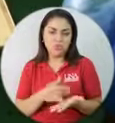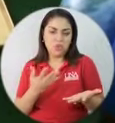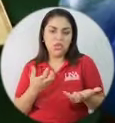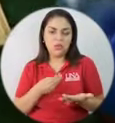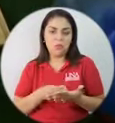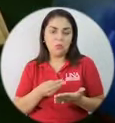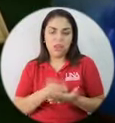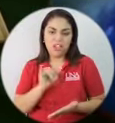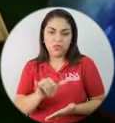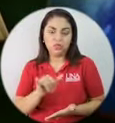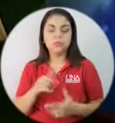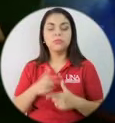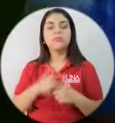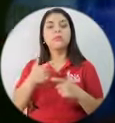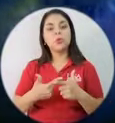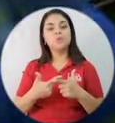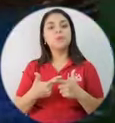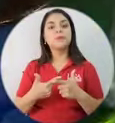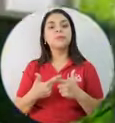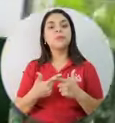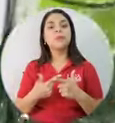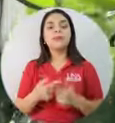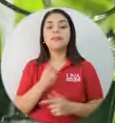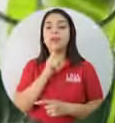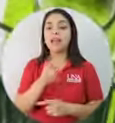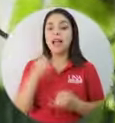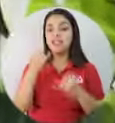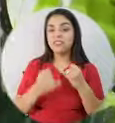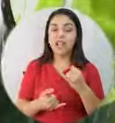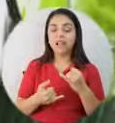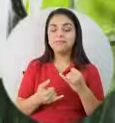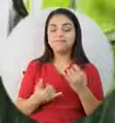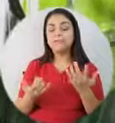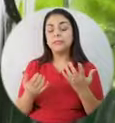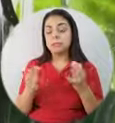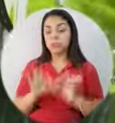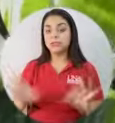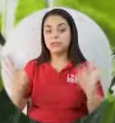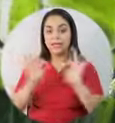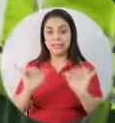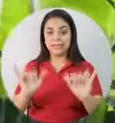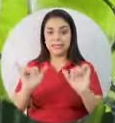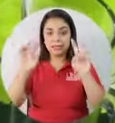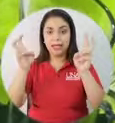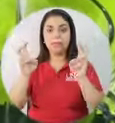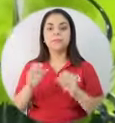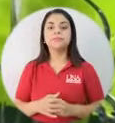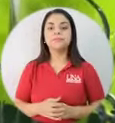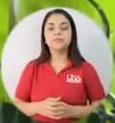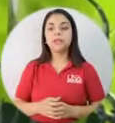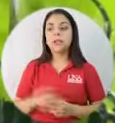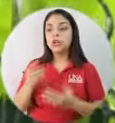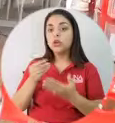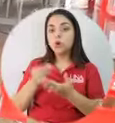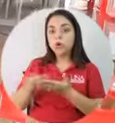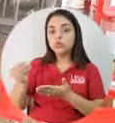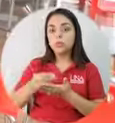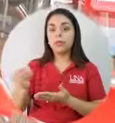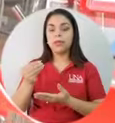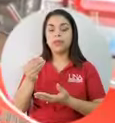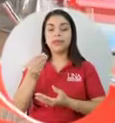consumidor está queriendo adquirir en el mercado y que entonces termina yendo a ese tema. Empezábamos ahora conversando